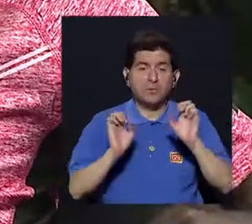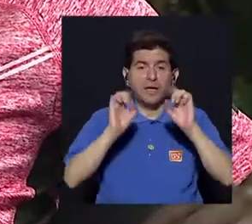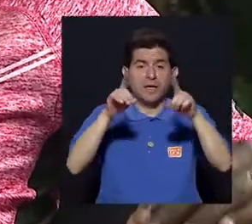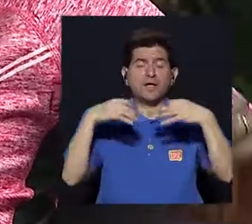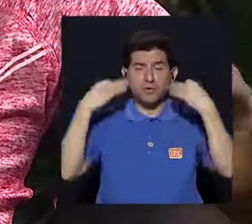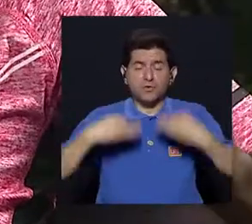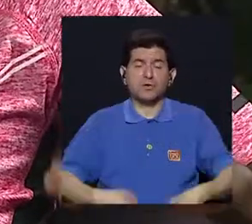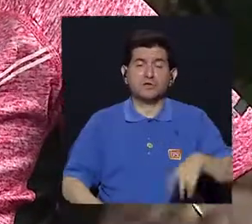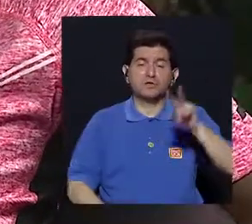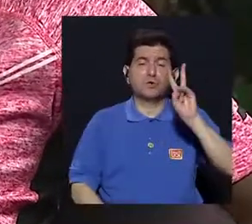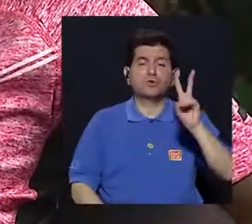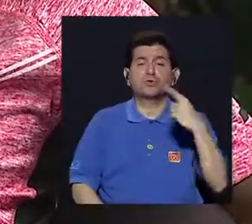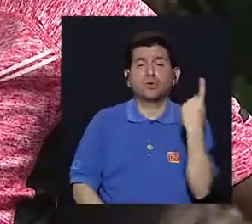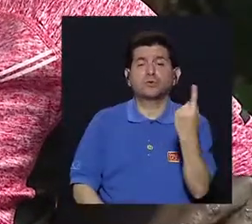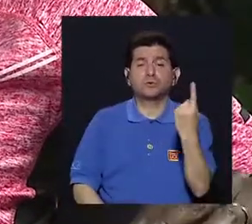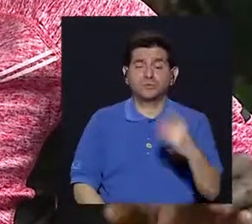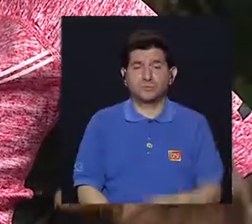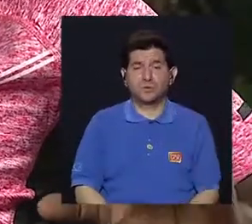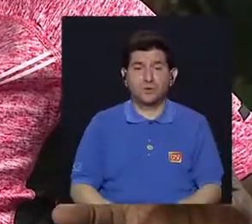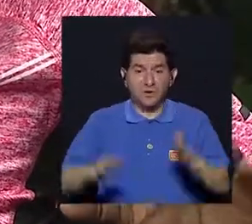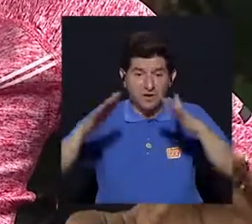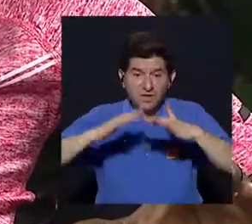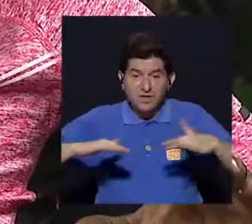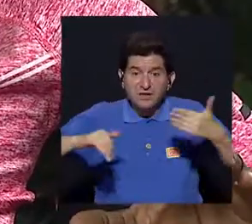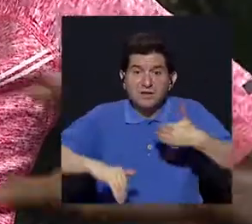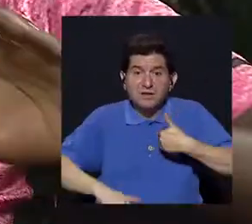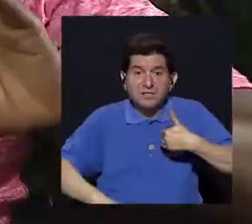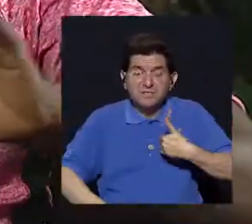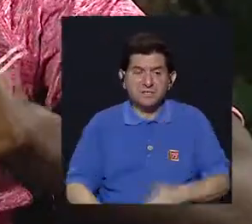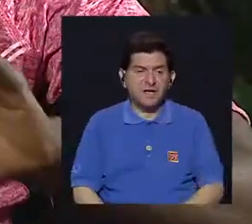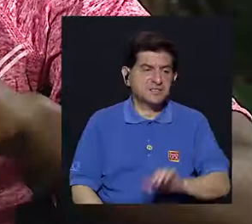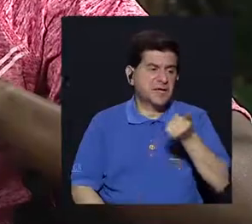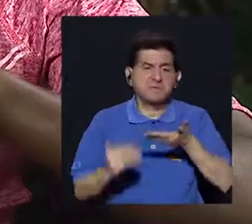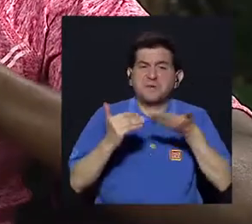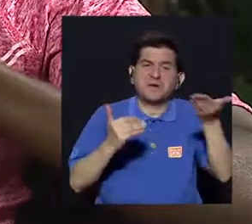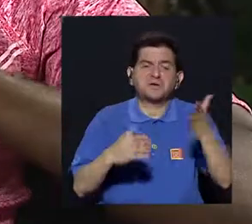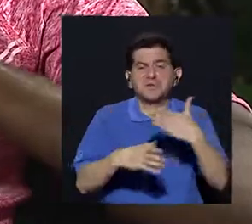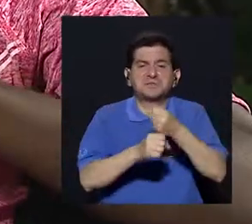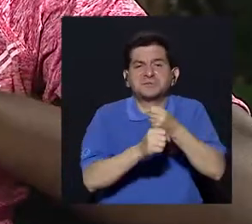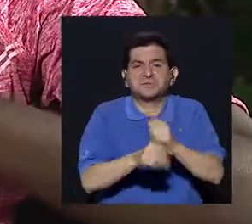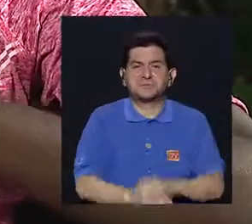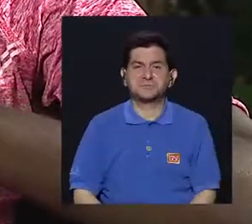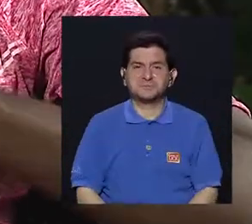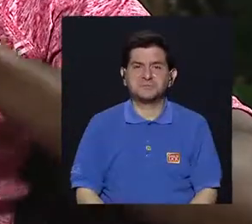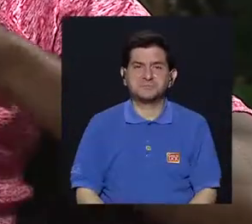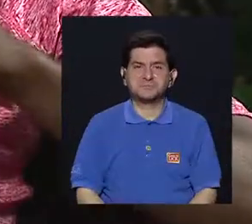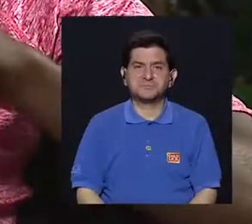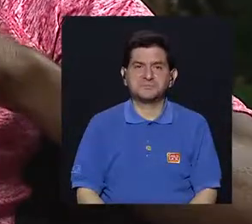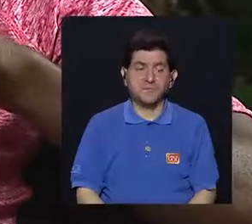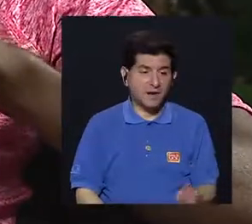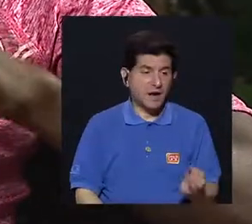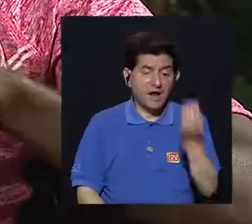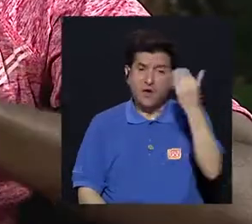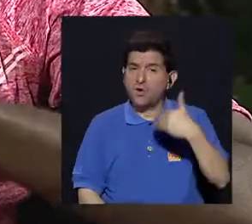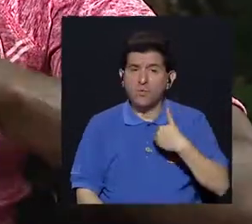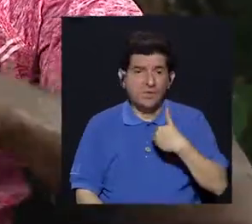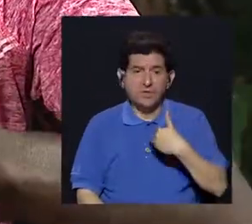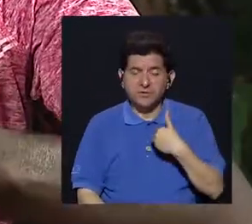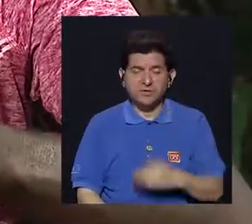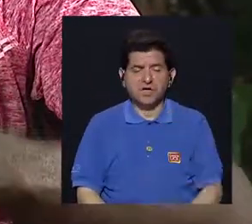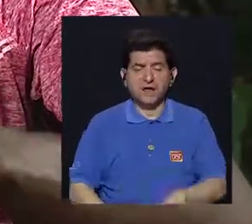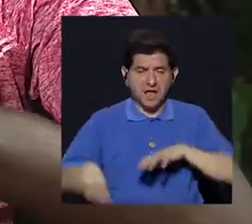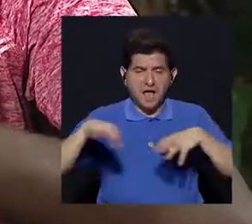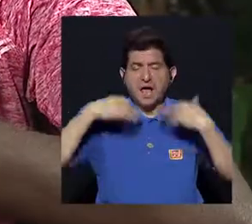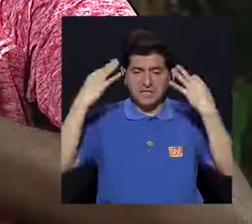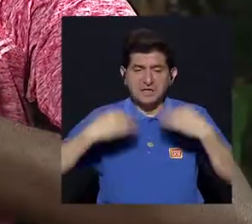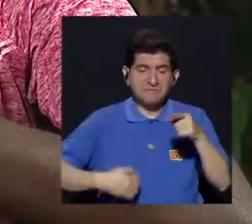educación física le damos 2 y los espacios que hay lo agarran para otras cosas. Entonces tal vez el joven no tiene